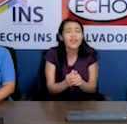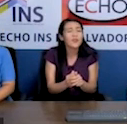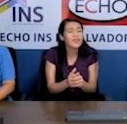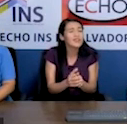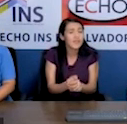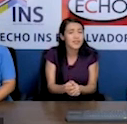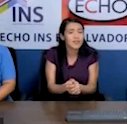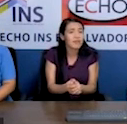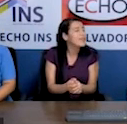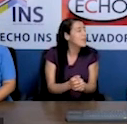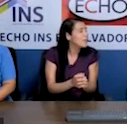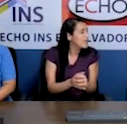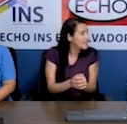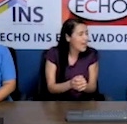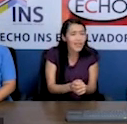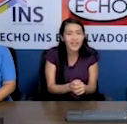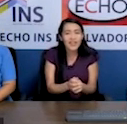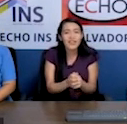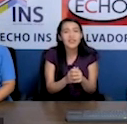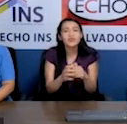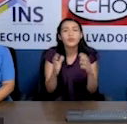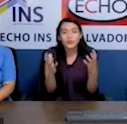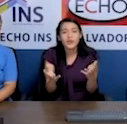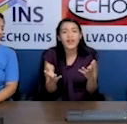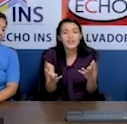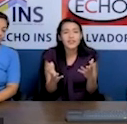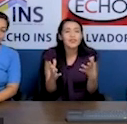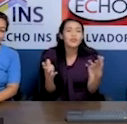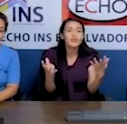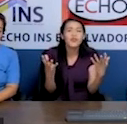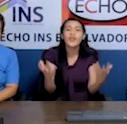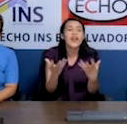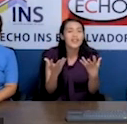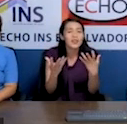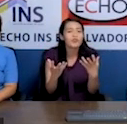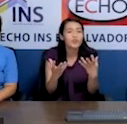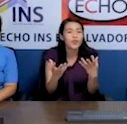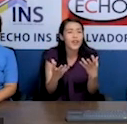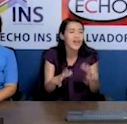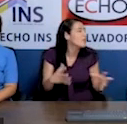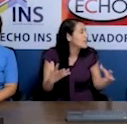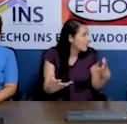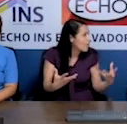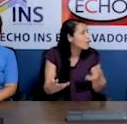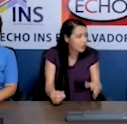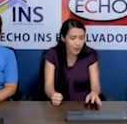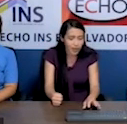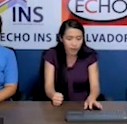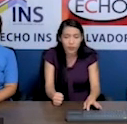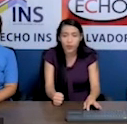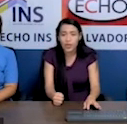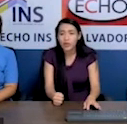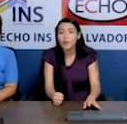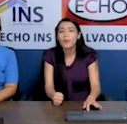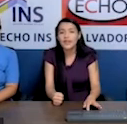emergencia y algo bien difícil, falta de privacidad y estructuras que no es aquel confort a lo que estamos